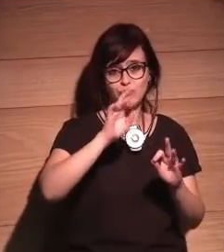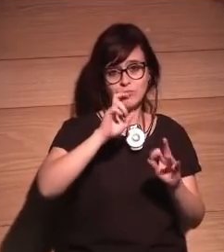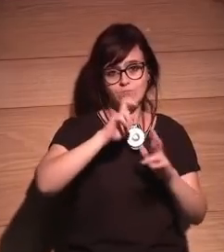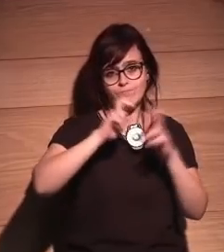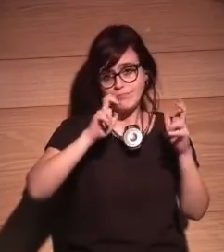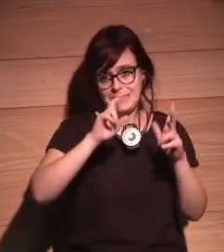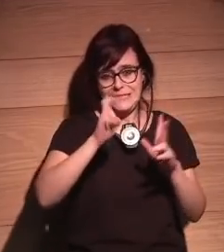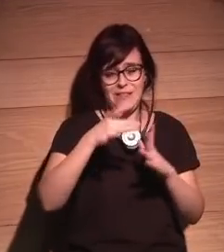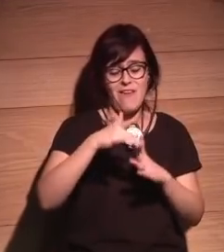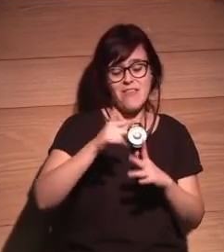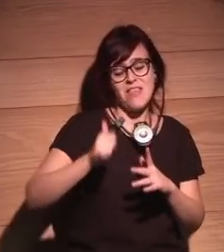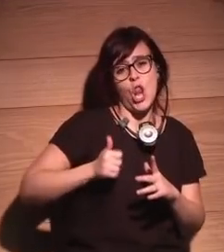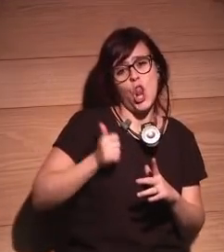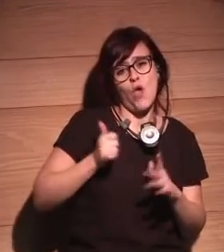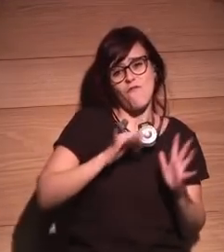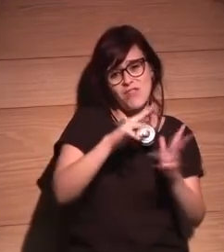es